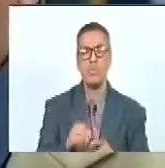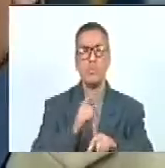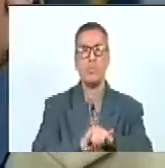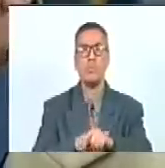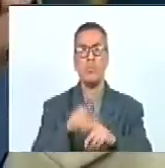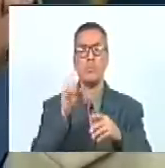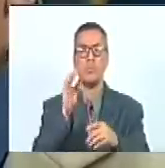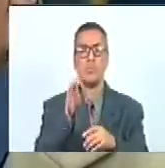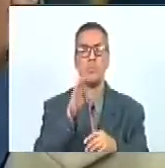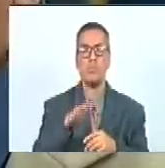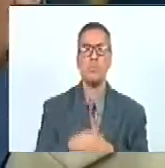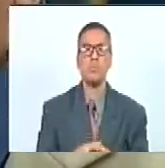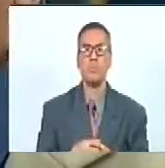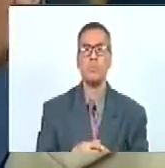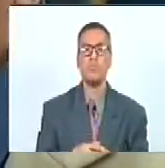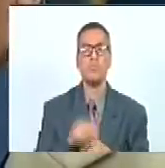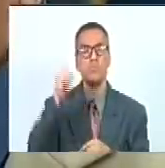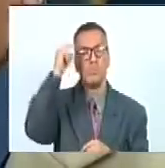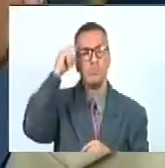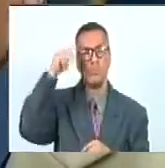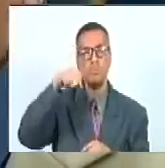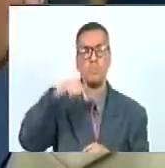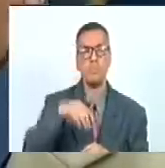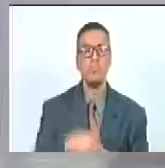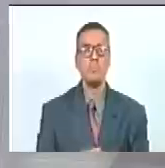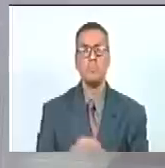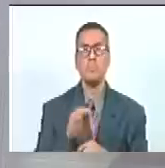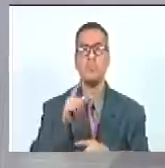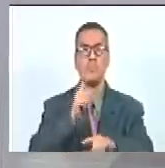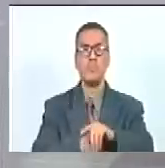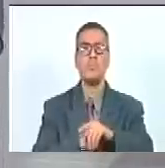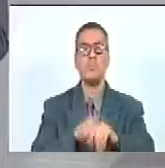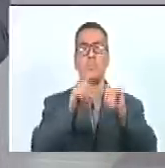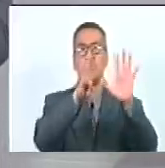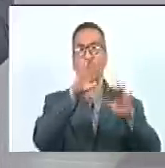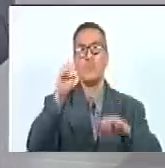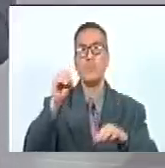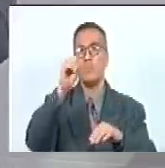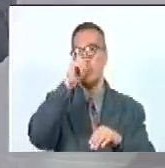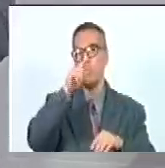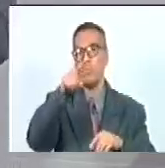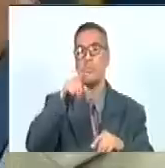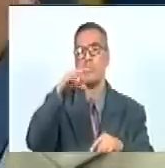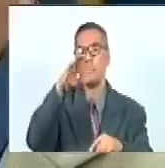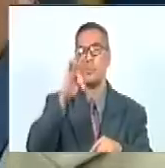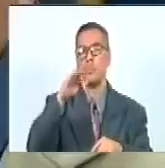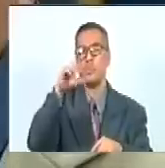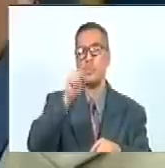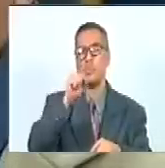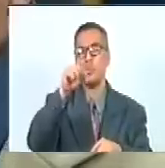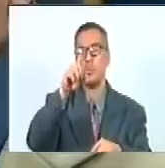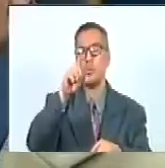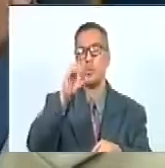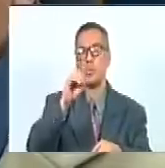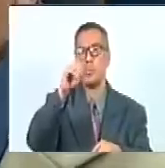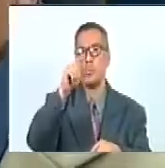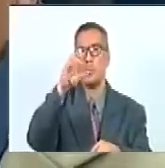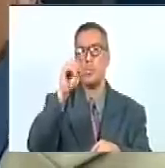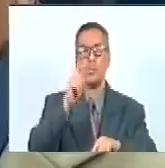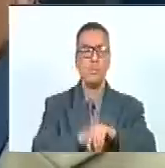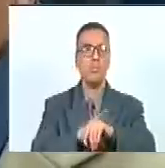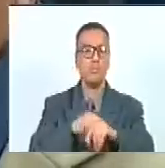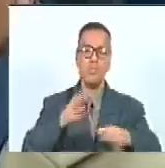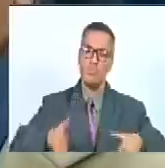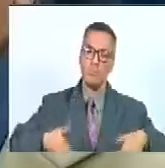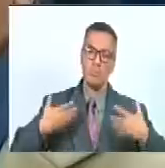momento de dolor. Hoy, en los 90 años de Fernando Soto Rojas, es un momento